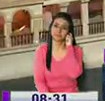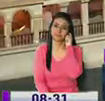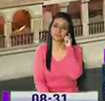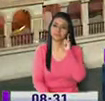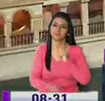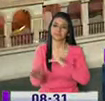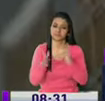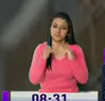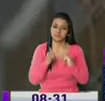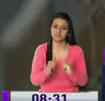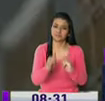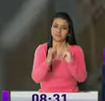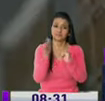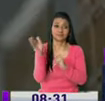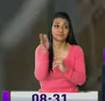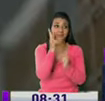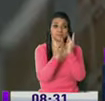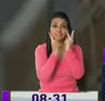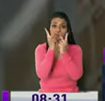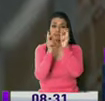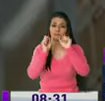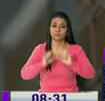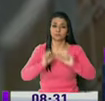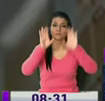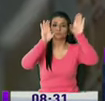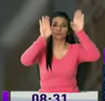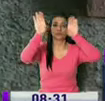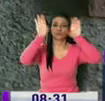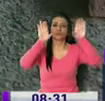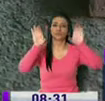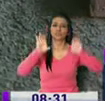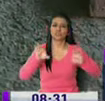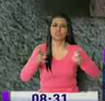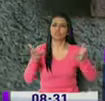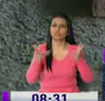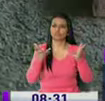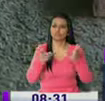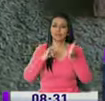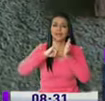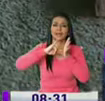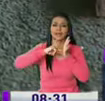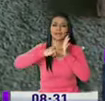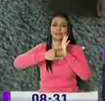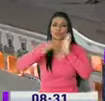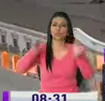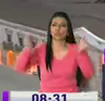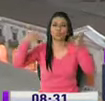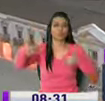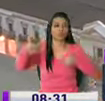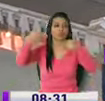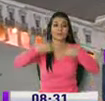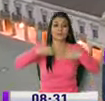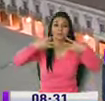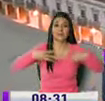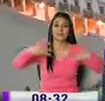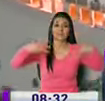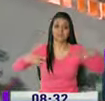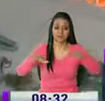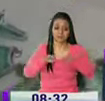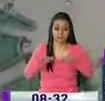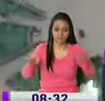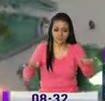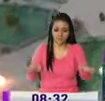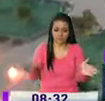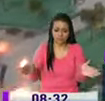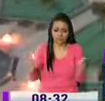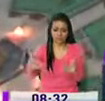Siguiendo con el recorrido, usted puede encontrar el Museo de Arquitectura, que cuenta con material exclusivo de una maqueta en miniatura